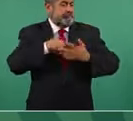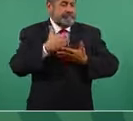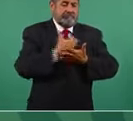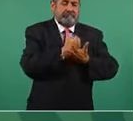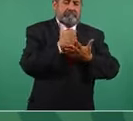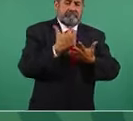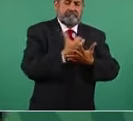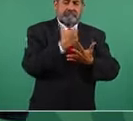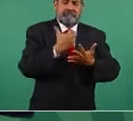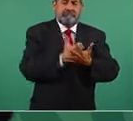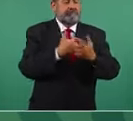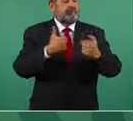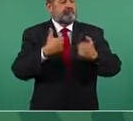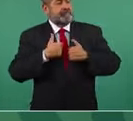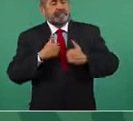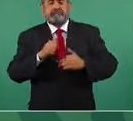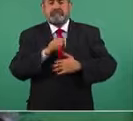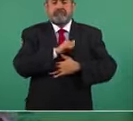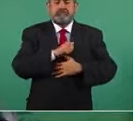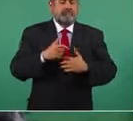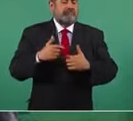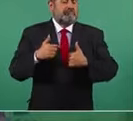porque yo